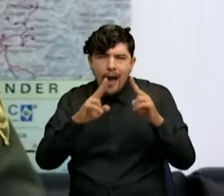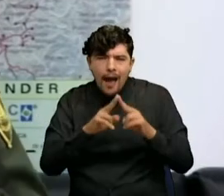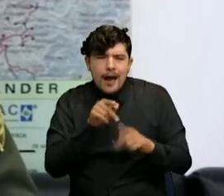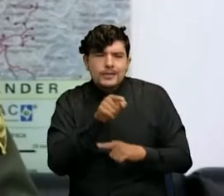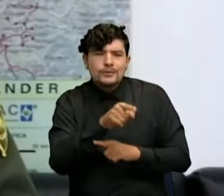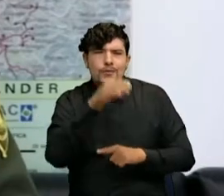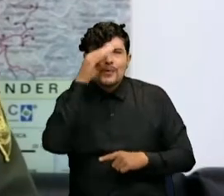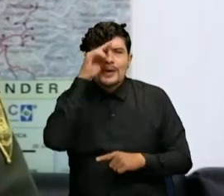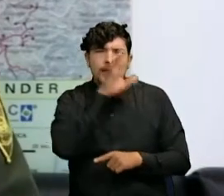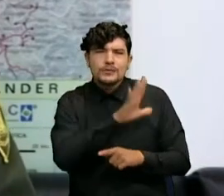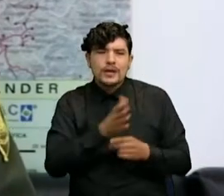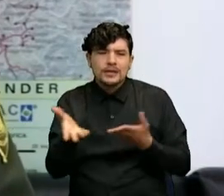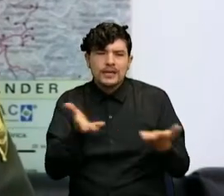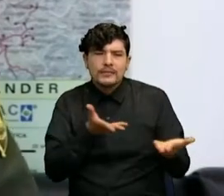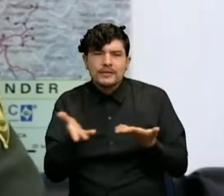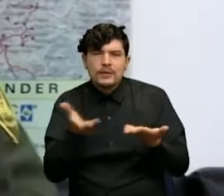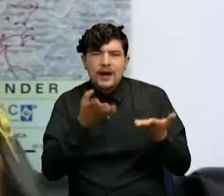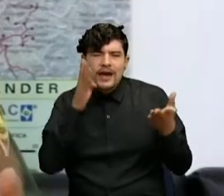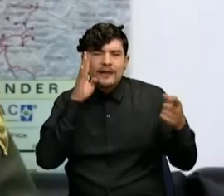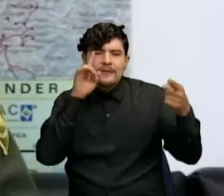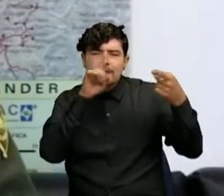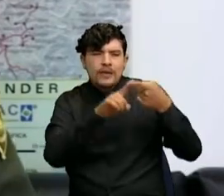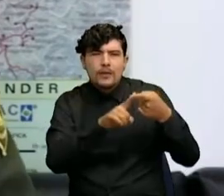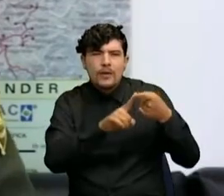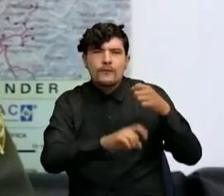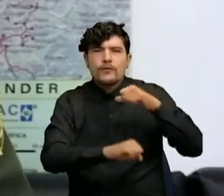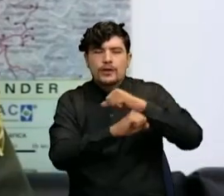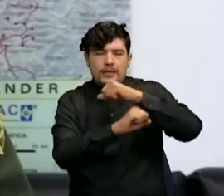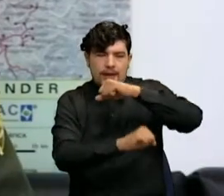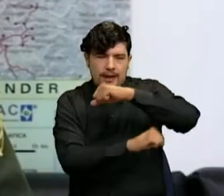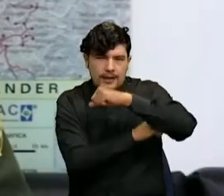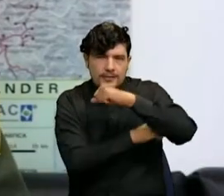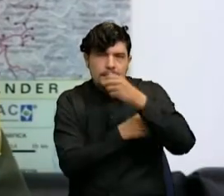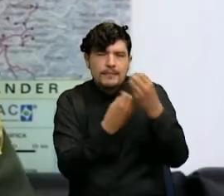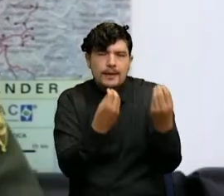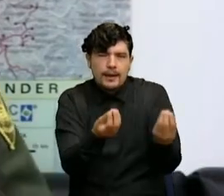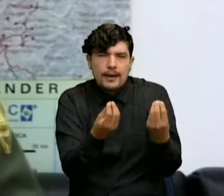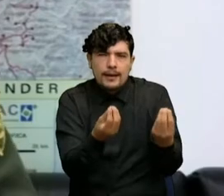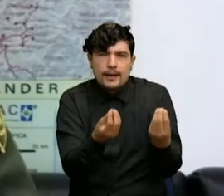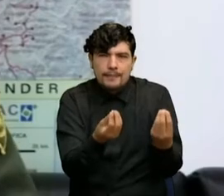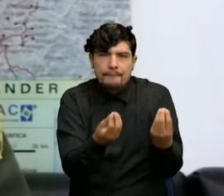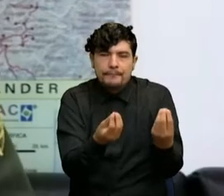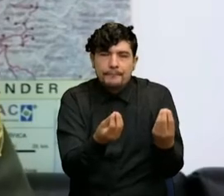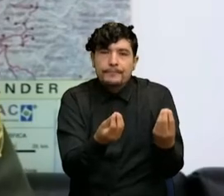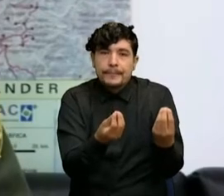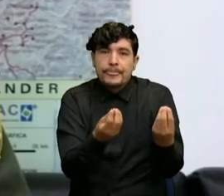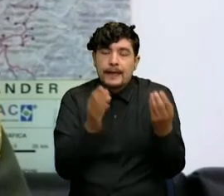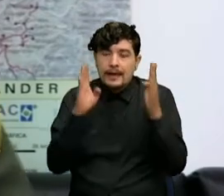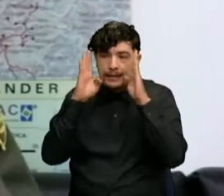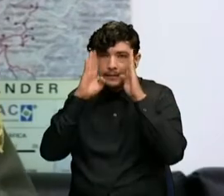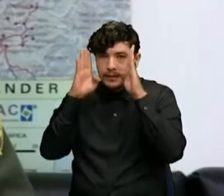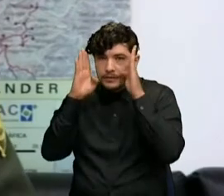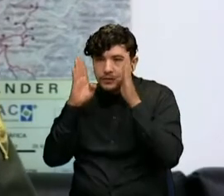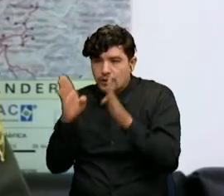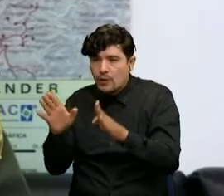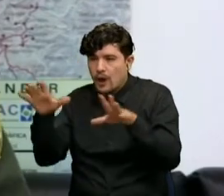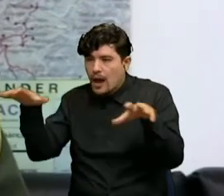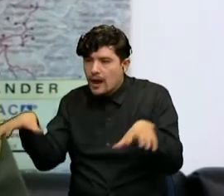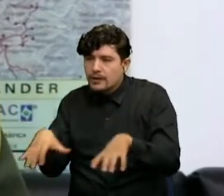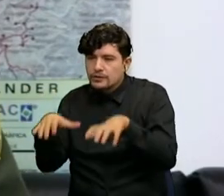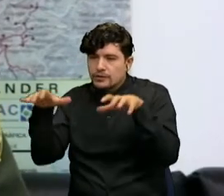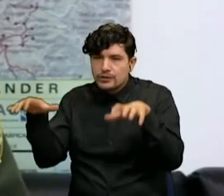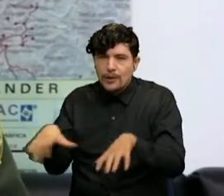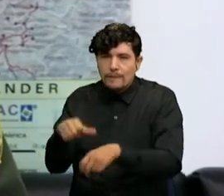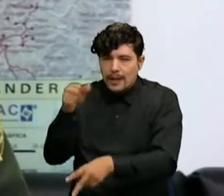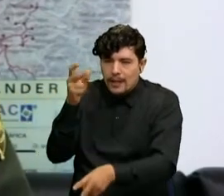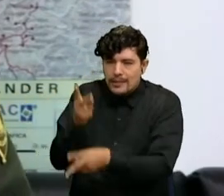policía, cuyo propósito central es enfrentar con mayor contundencia las nuevas dinámicas criminales que afectan la tranquilidad